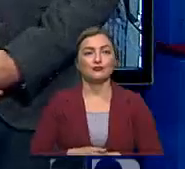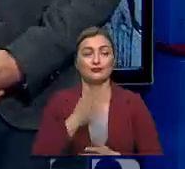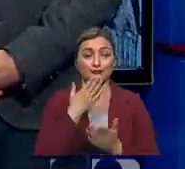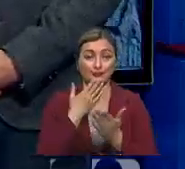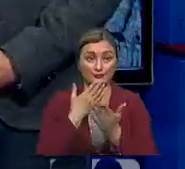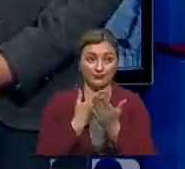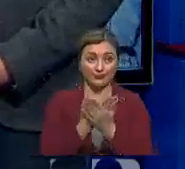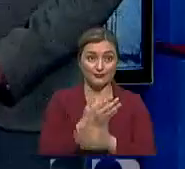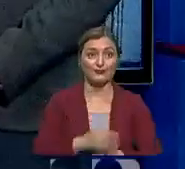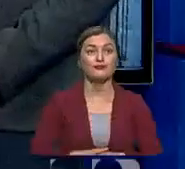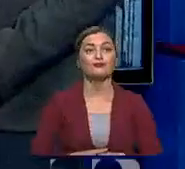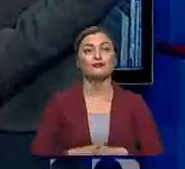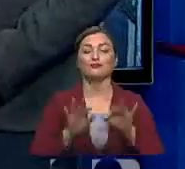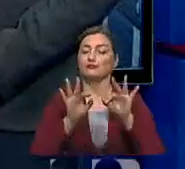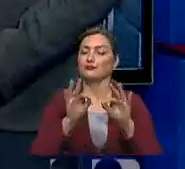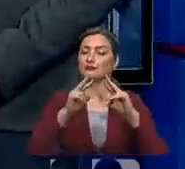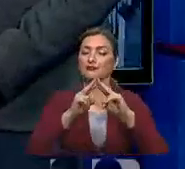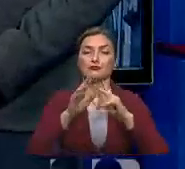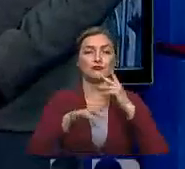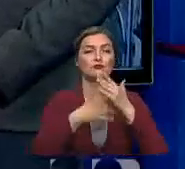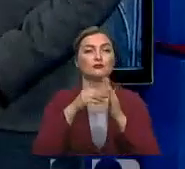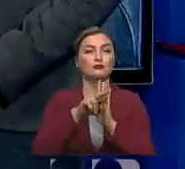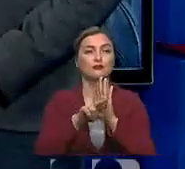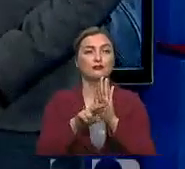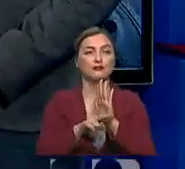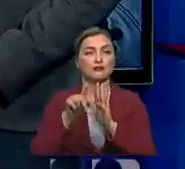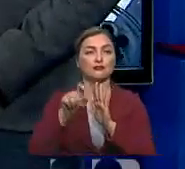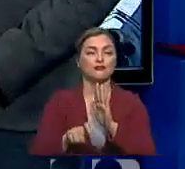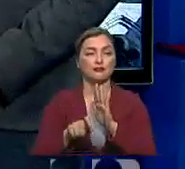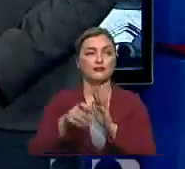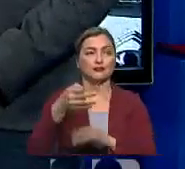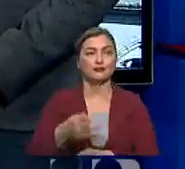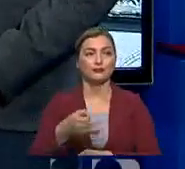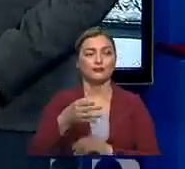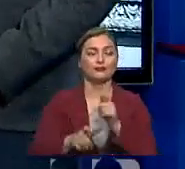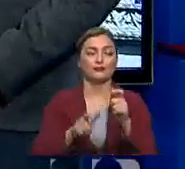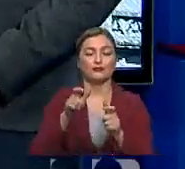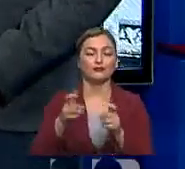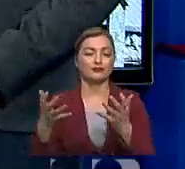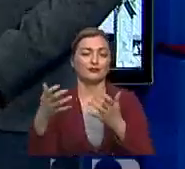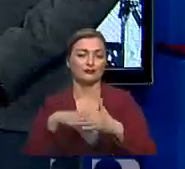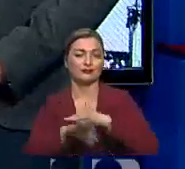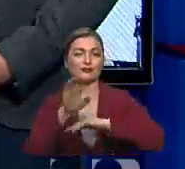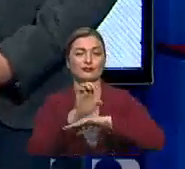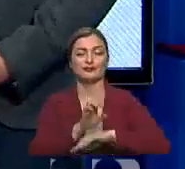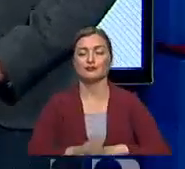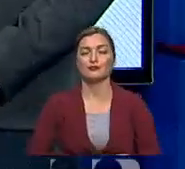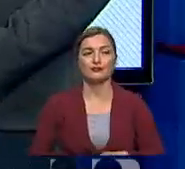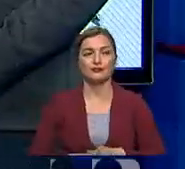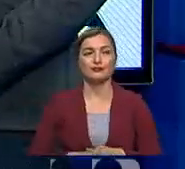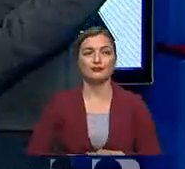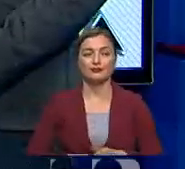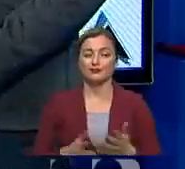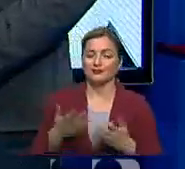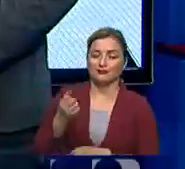Muchísimas gracias. Y qué bueno ir conociendo también todos estos requisitos que tenemos que cumplir, que tienen que cumplir aquellos que necesitan ingresar al país. Qué ganas